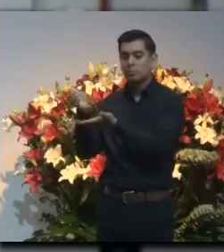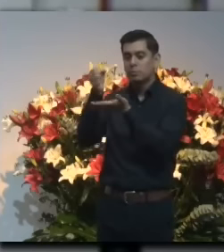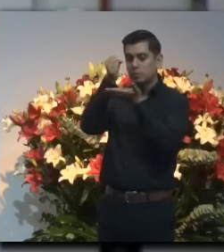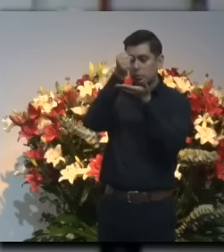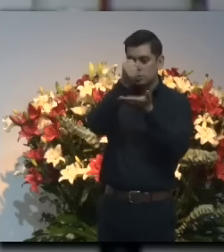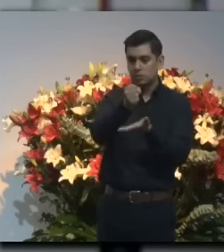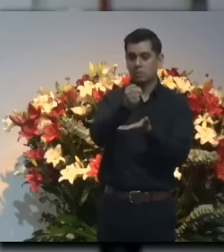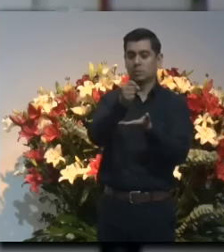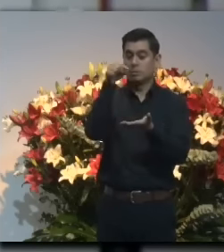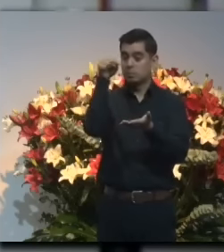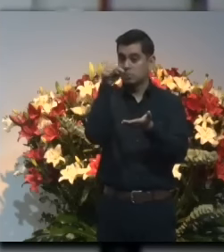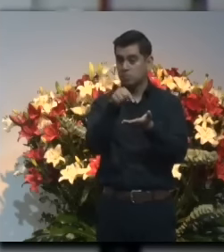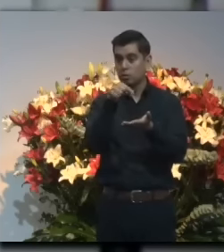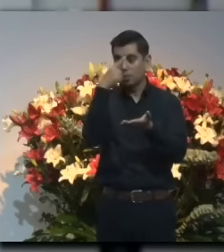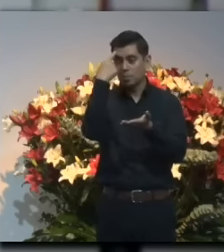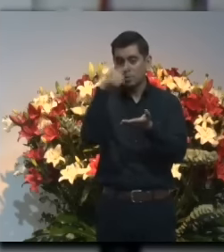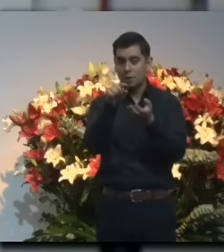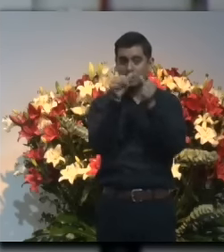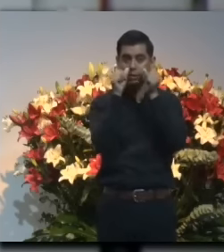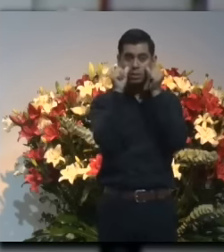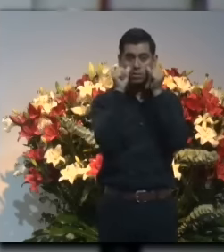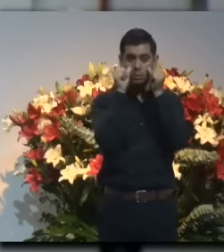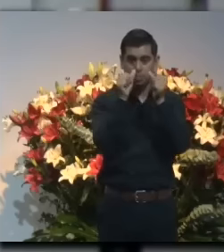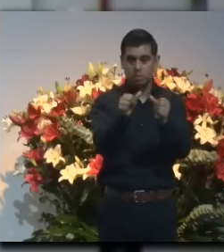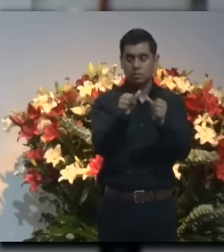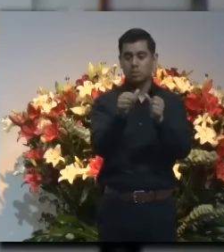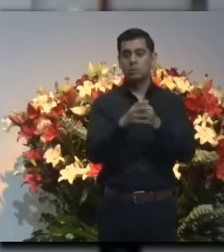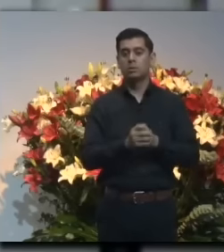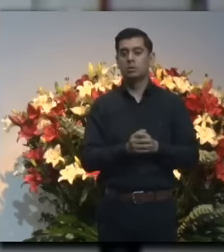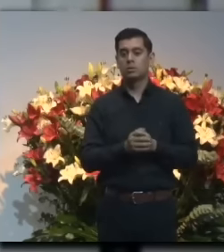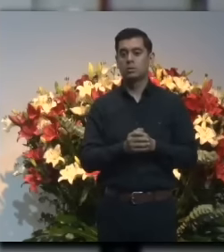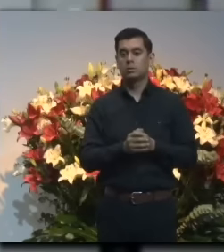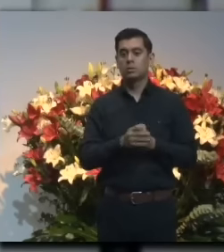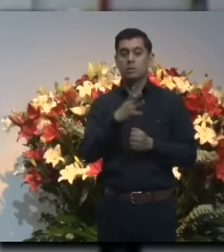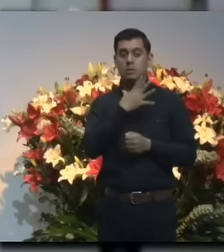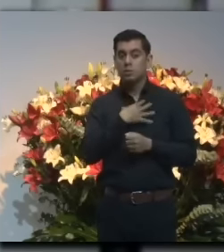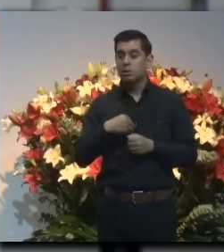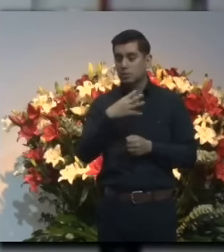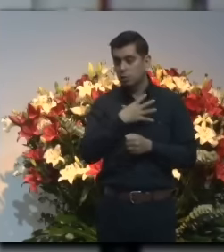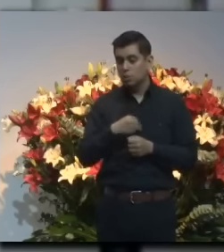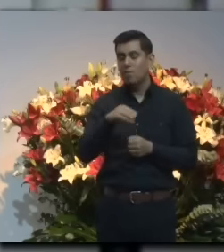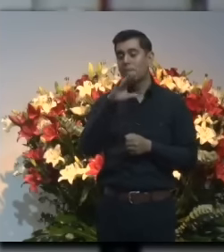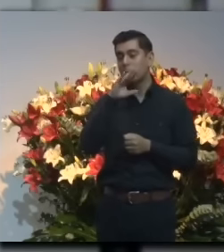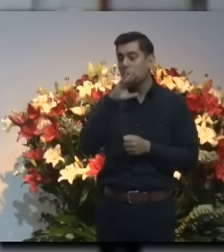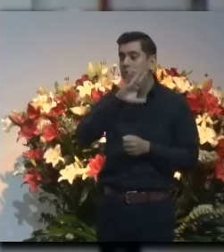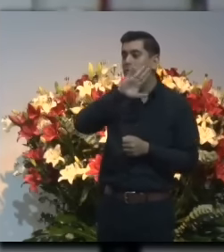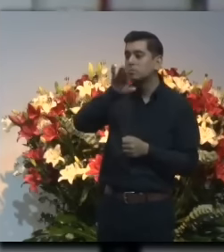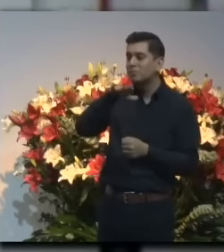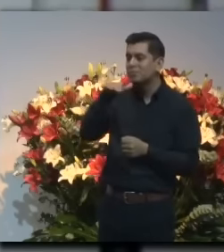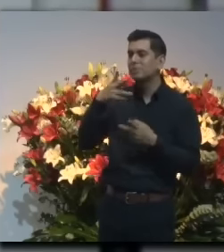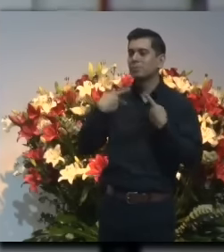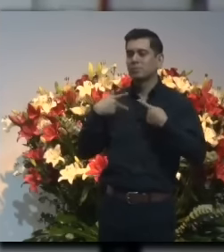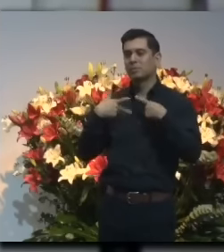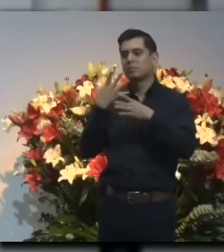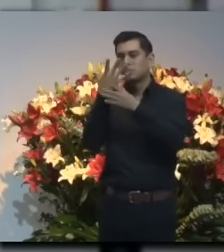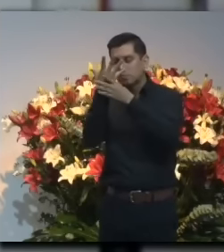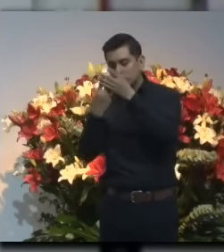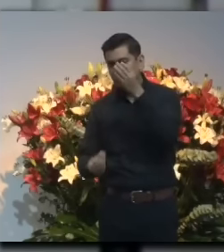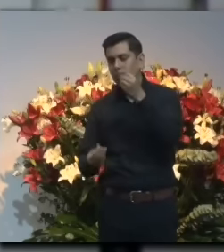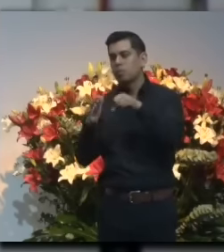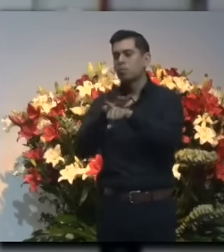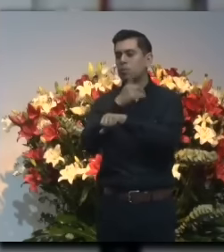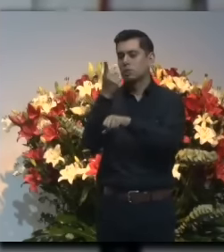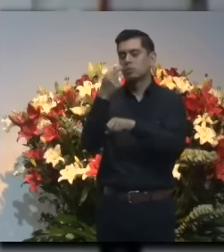nacional de atención a estos hijos de estas personas desaparecidas, porque pues yo me he encontrado con